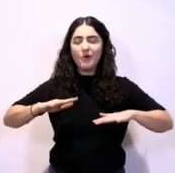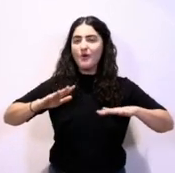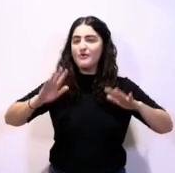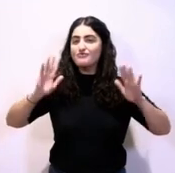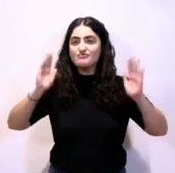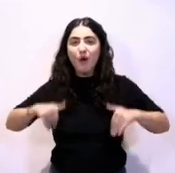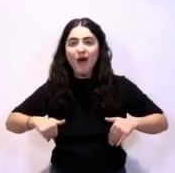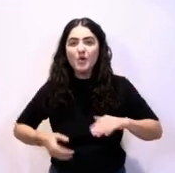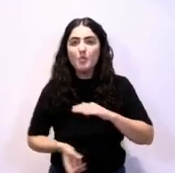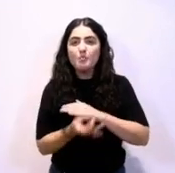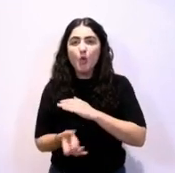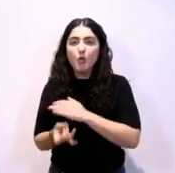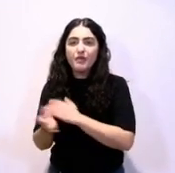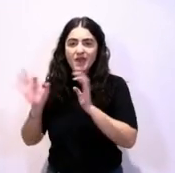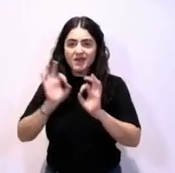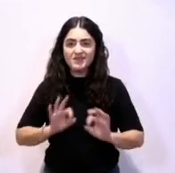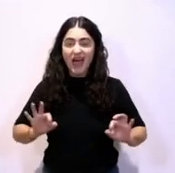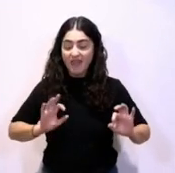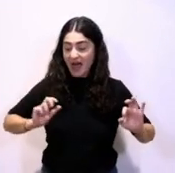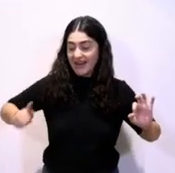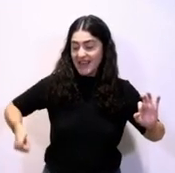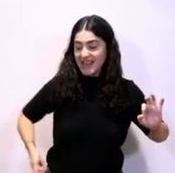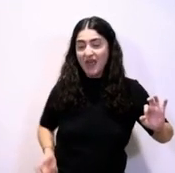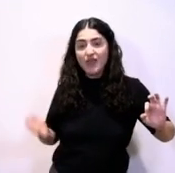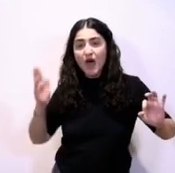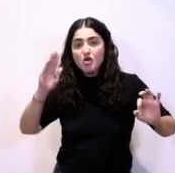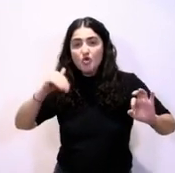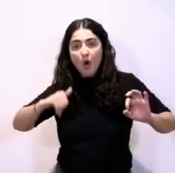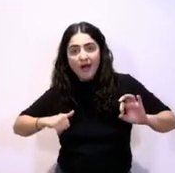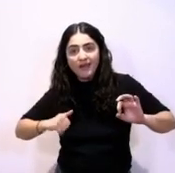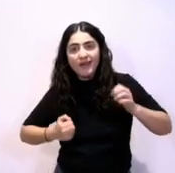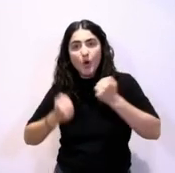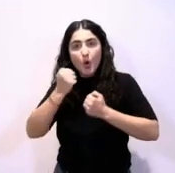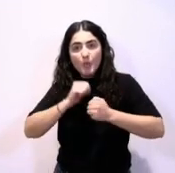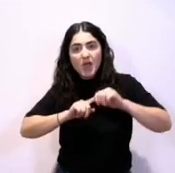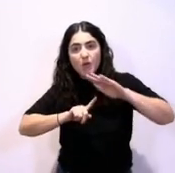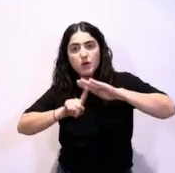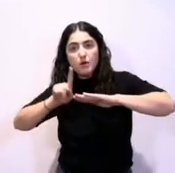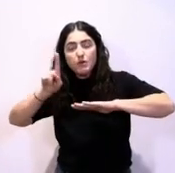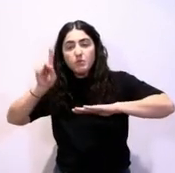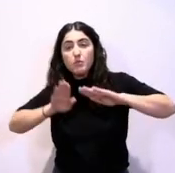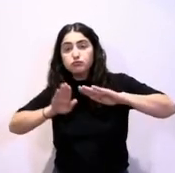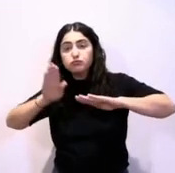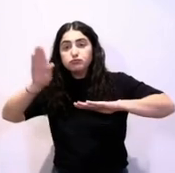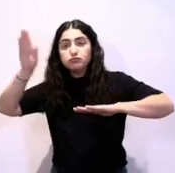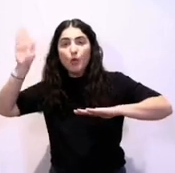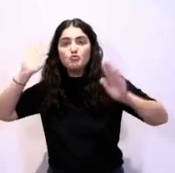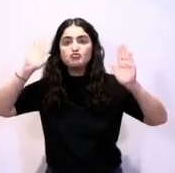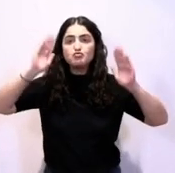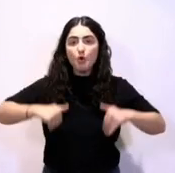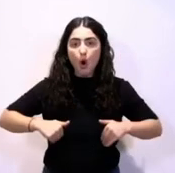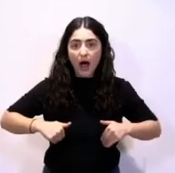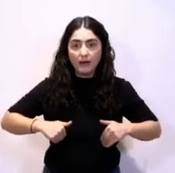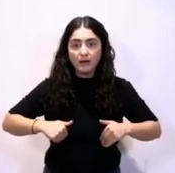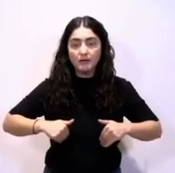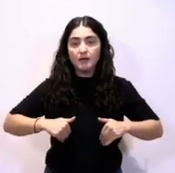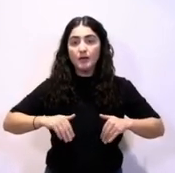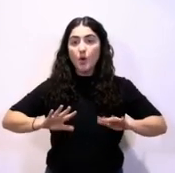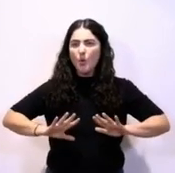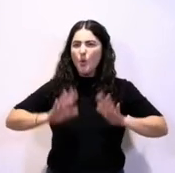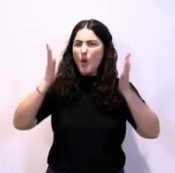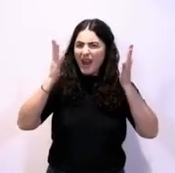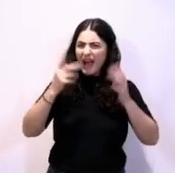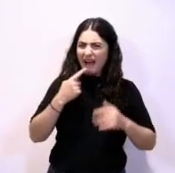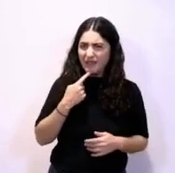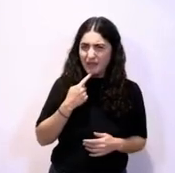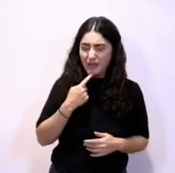nada. No hay riqueza, no hay crecimiento y no hay economía. Hablaba usted de las huelgas.